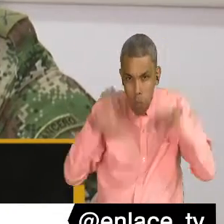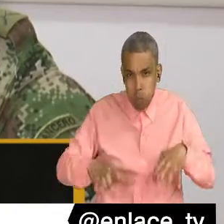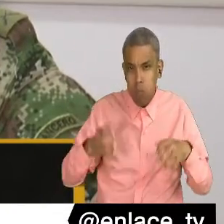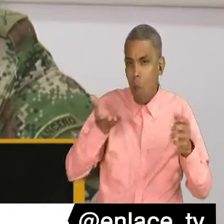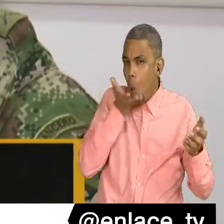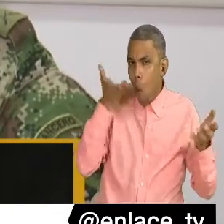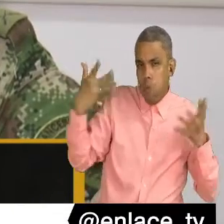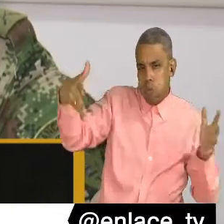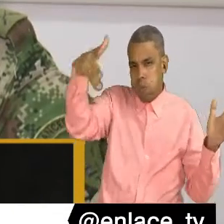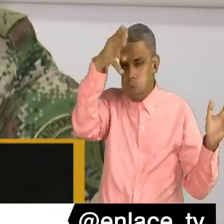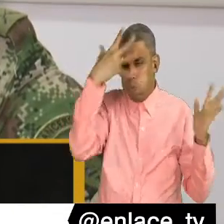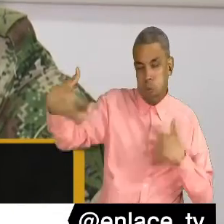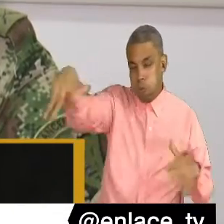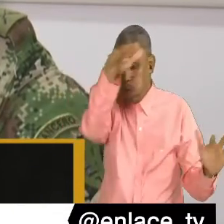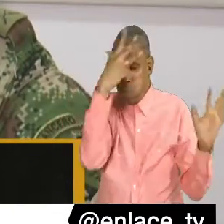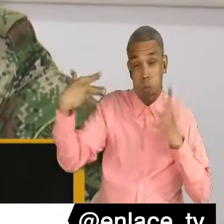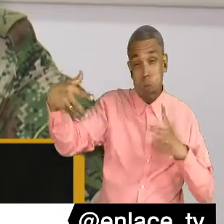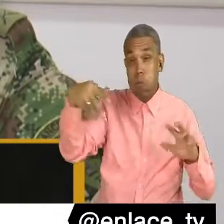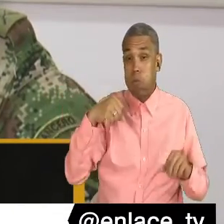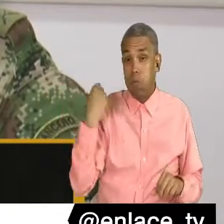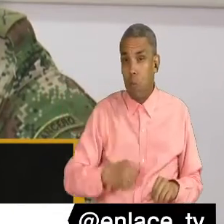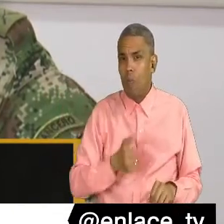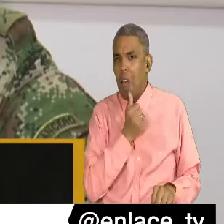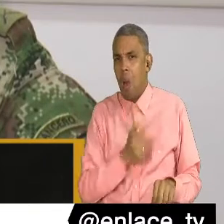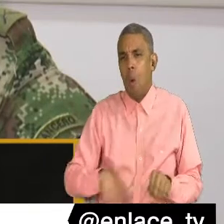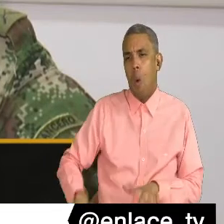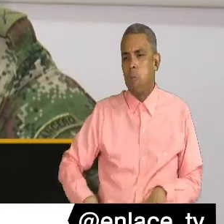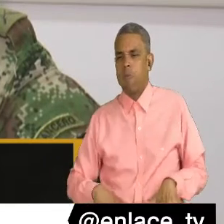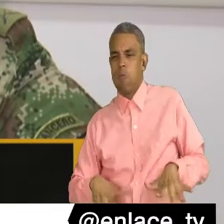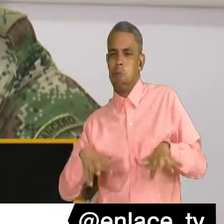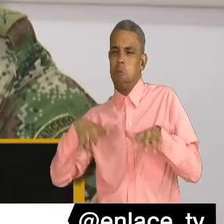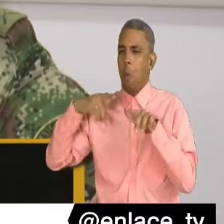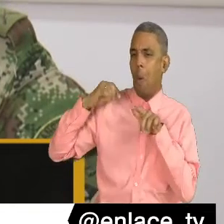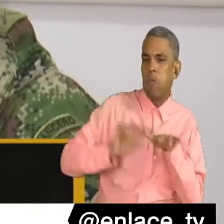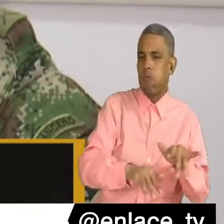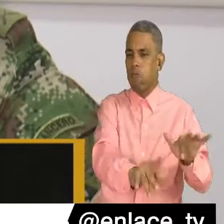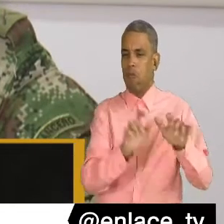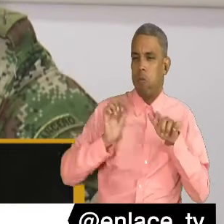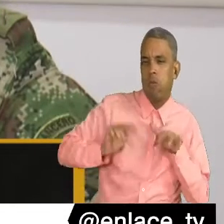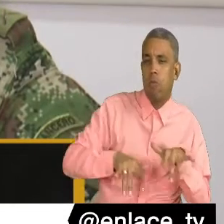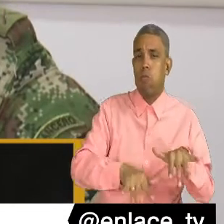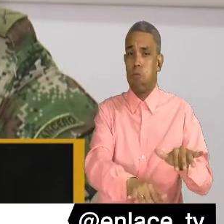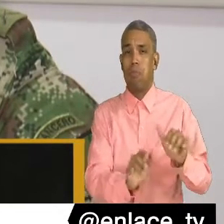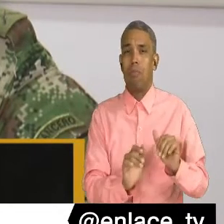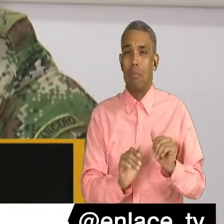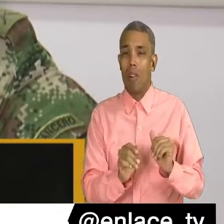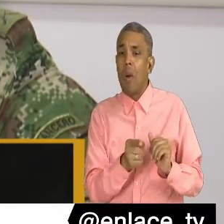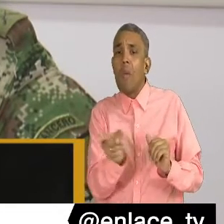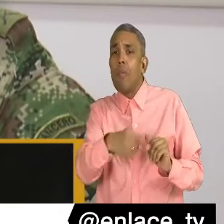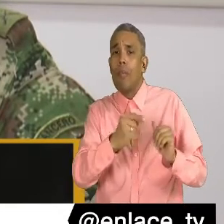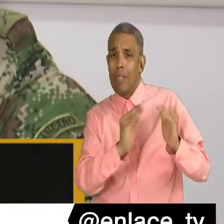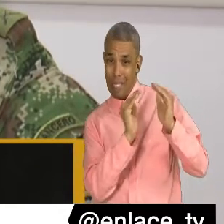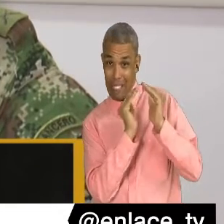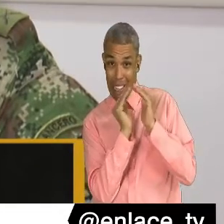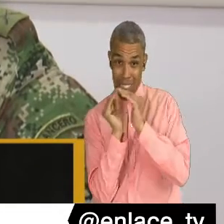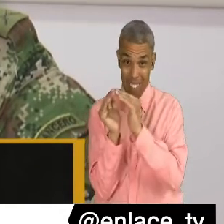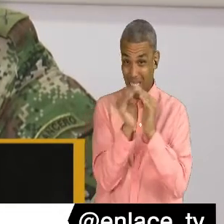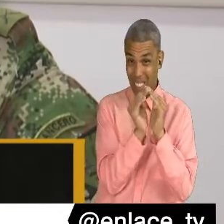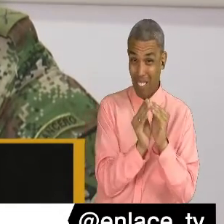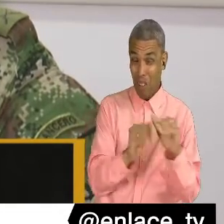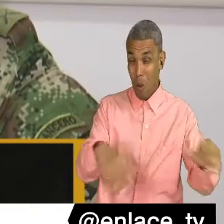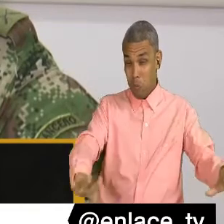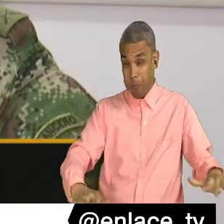con brisa, el río se crece y pues esas viviendas son prácticamente pegadas ahí a un brazo del